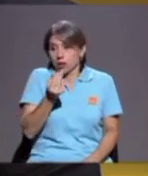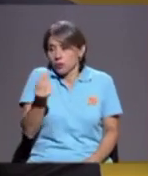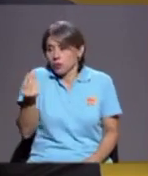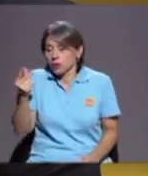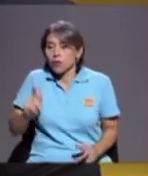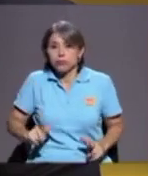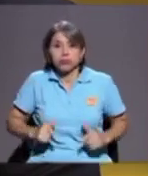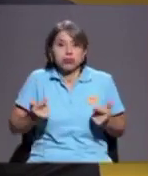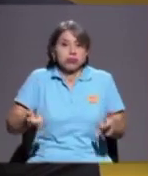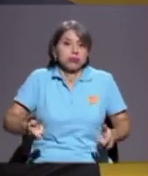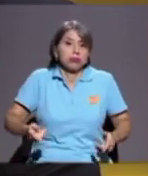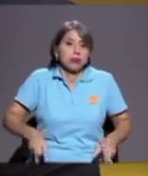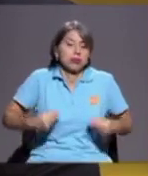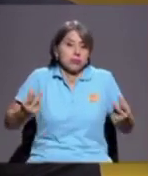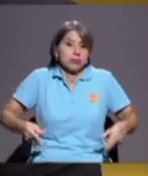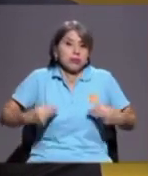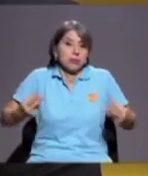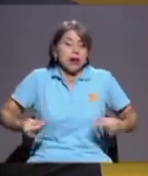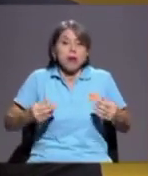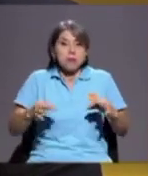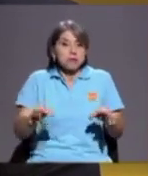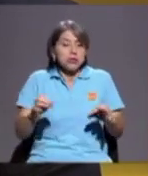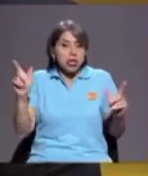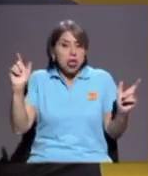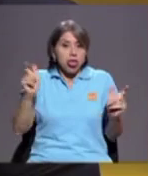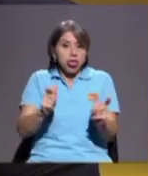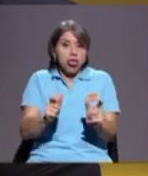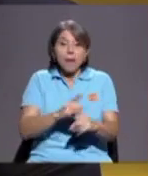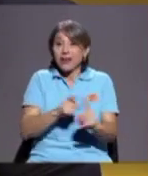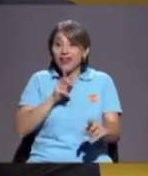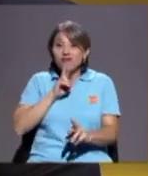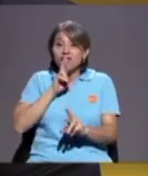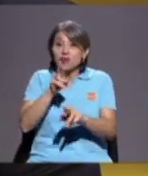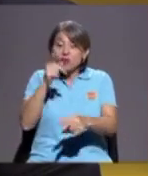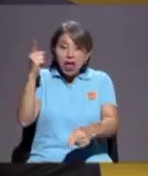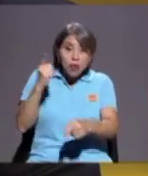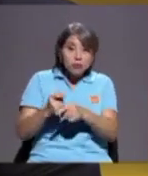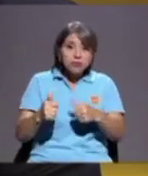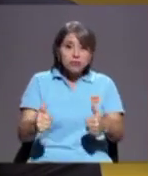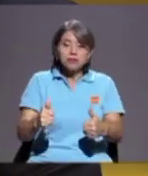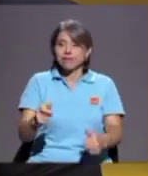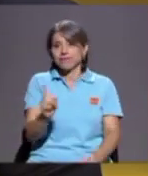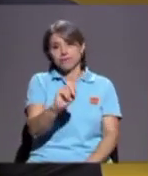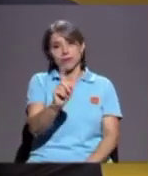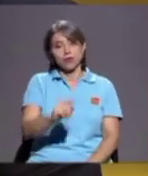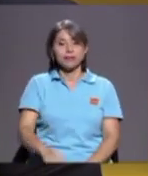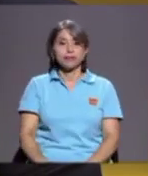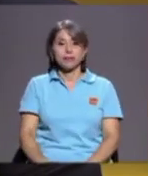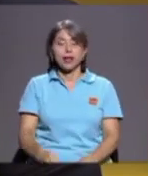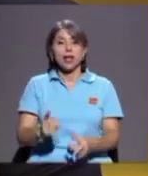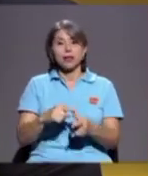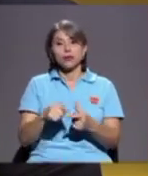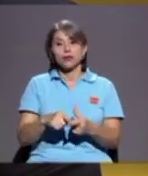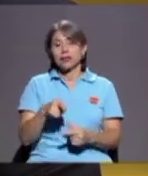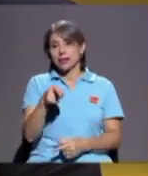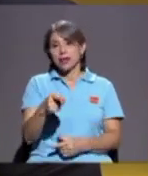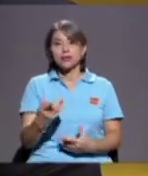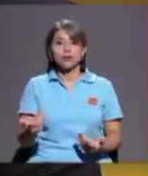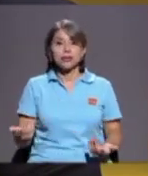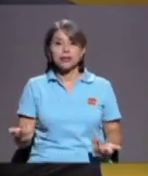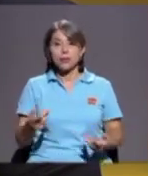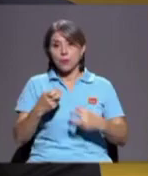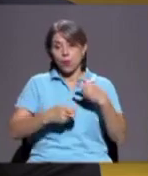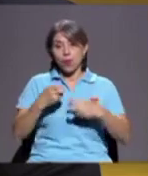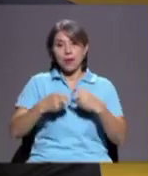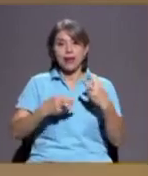el resultado, ¿verdad?, no es el óptimo, socialmente hablando, que se quisiera tener, ¿verdad? Entonces, eso es el